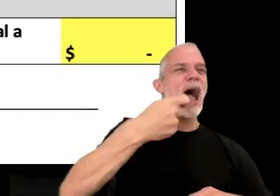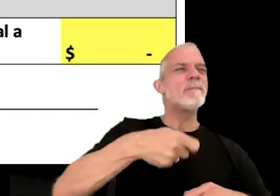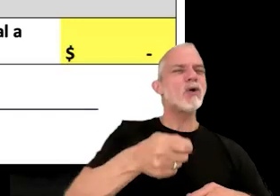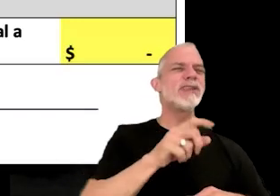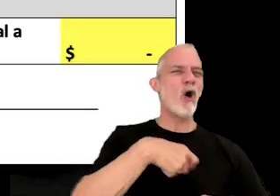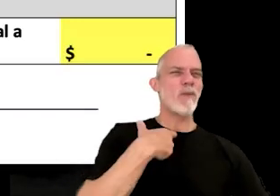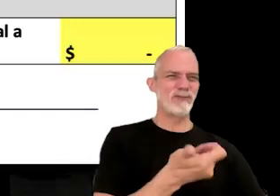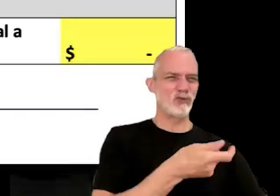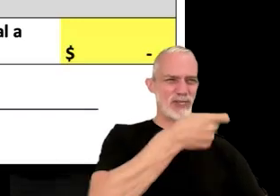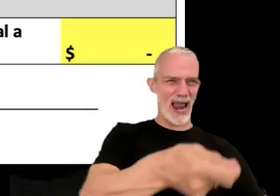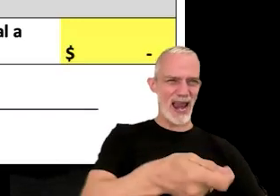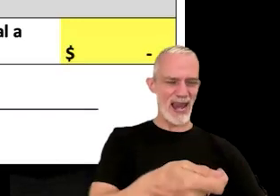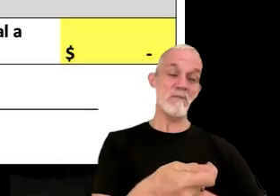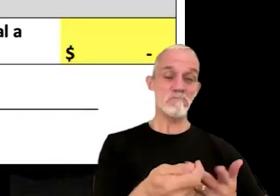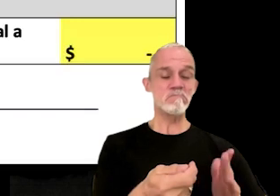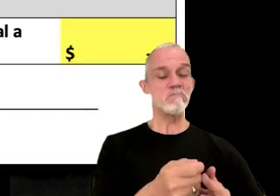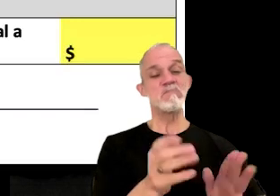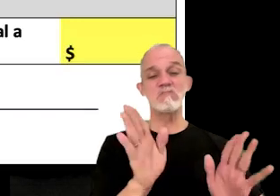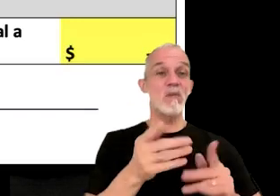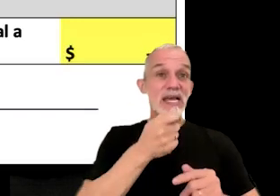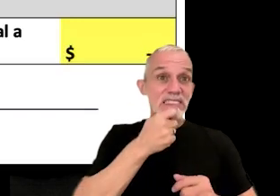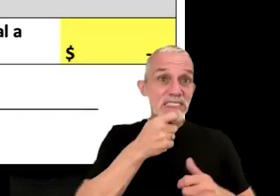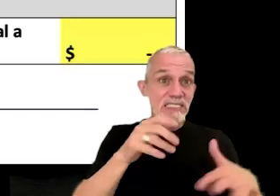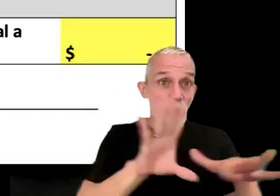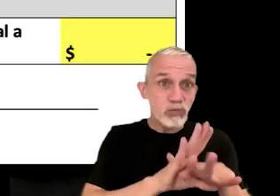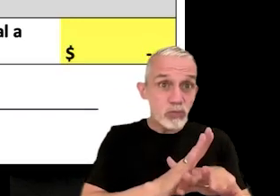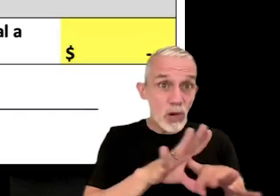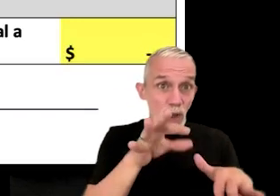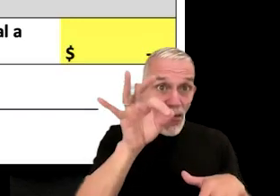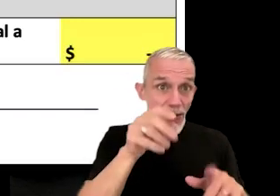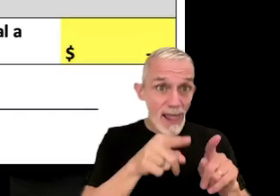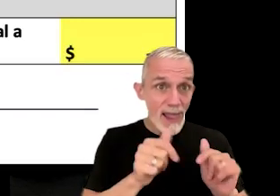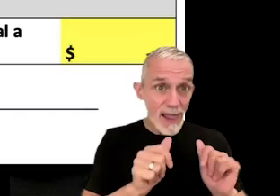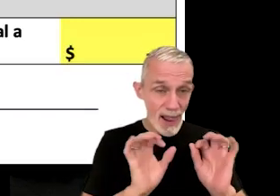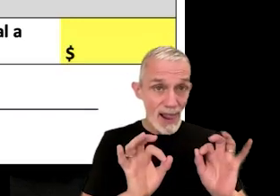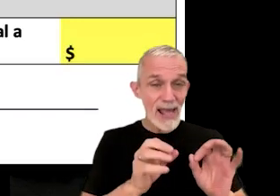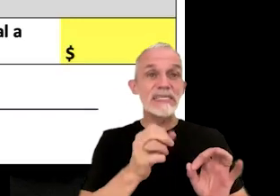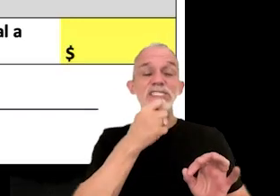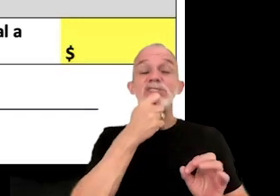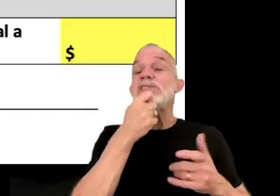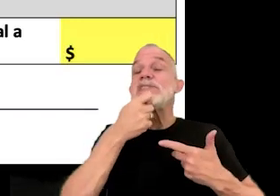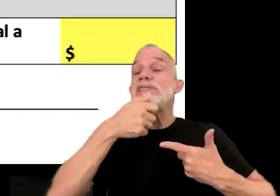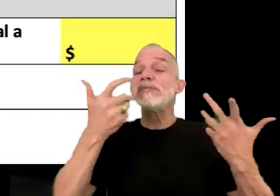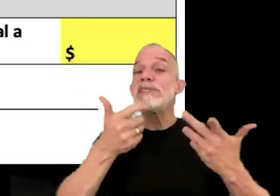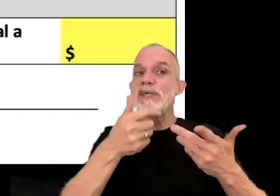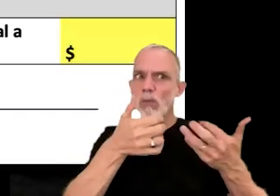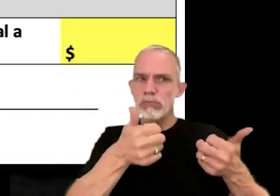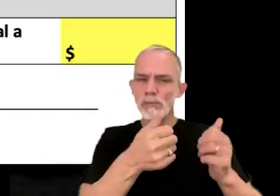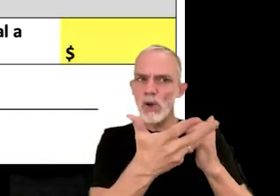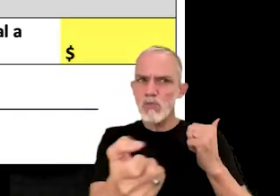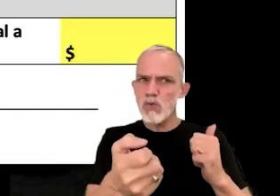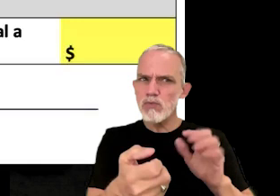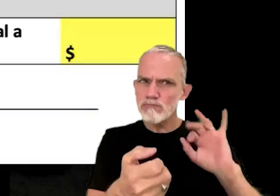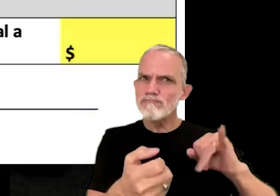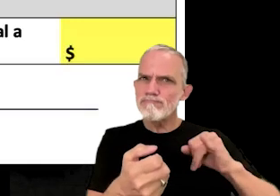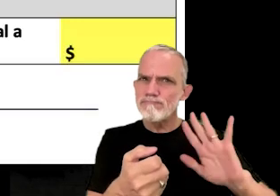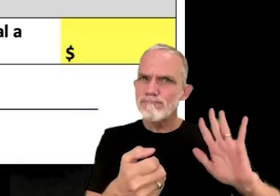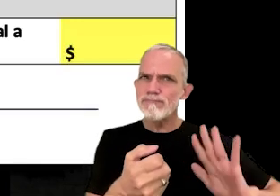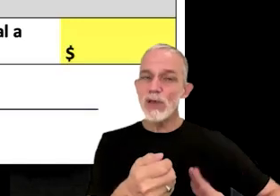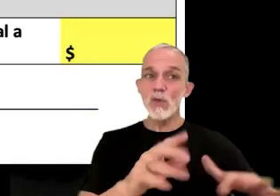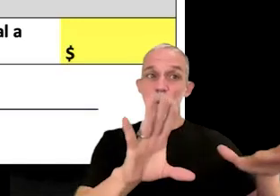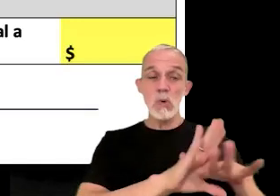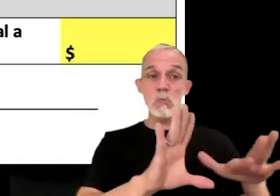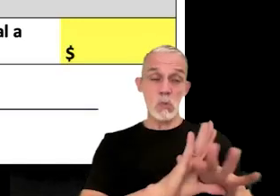social. Si esto hubiese sido correcto, nuevamente, si las retenciones son